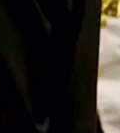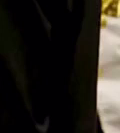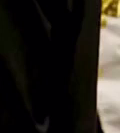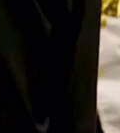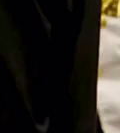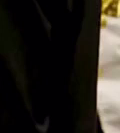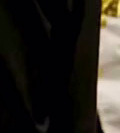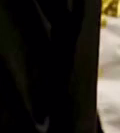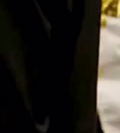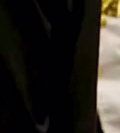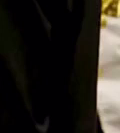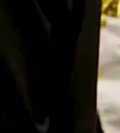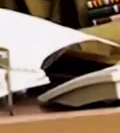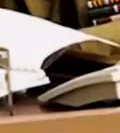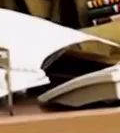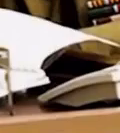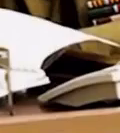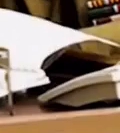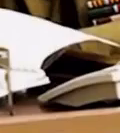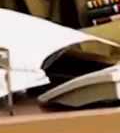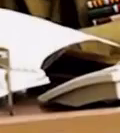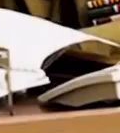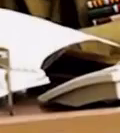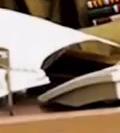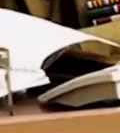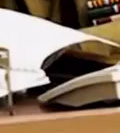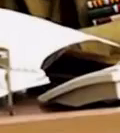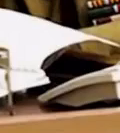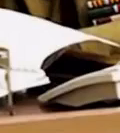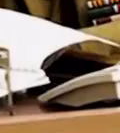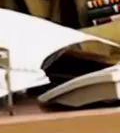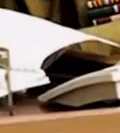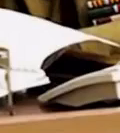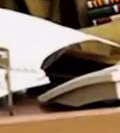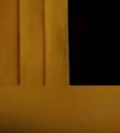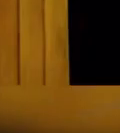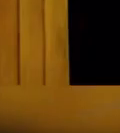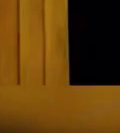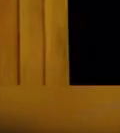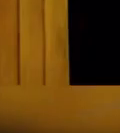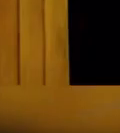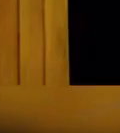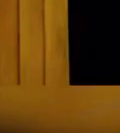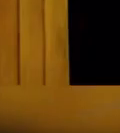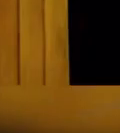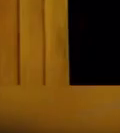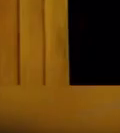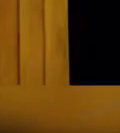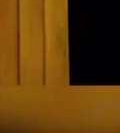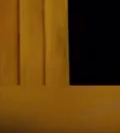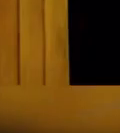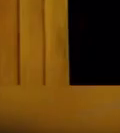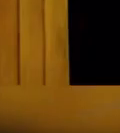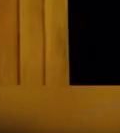no te salvará ni Dios de mi casa.